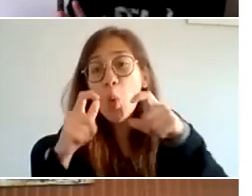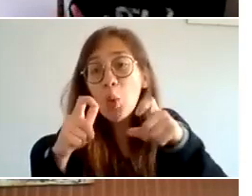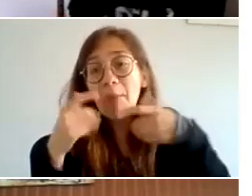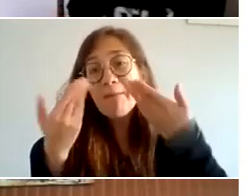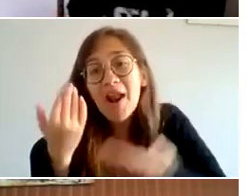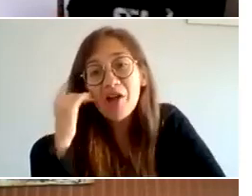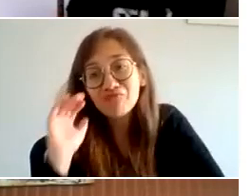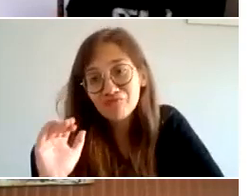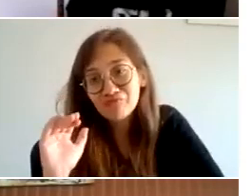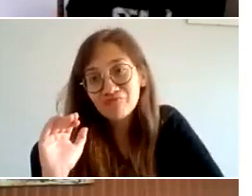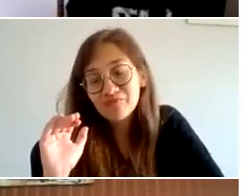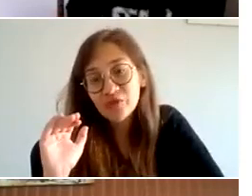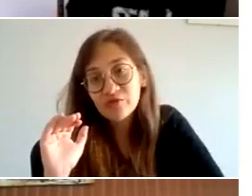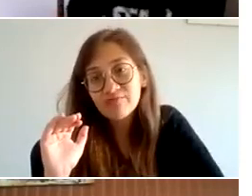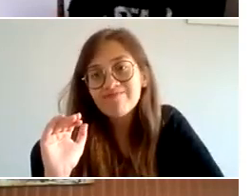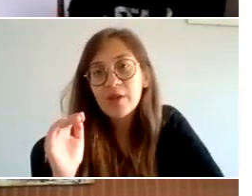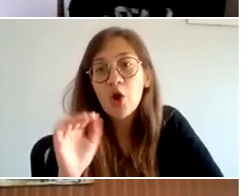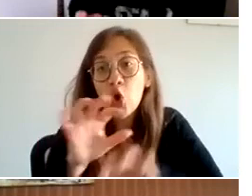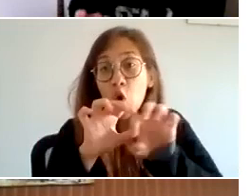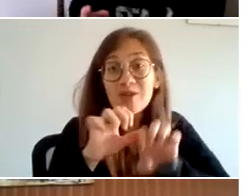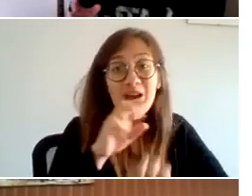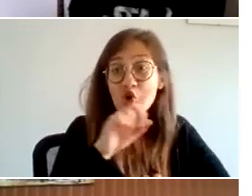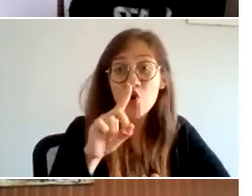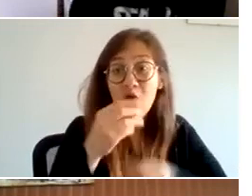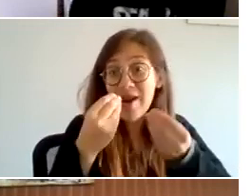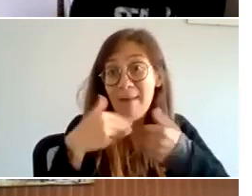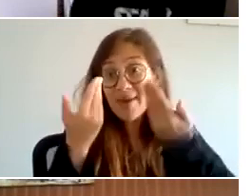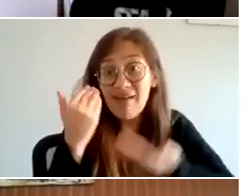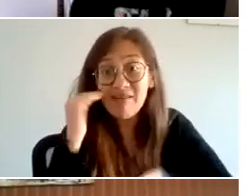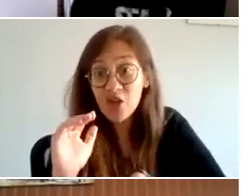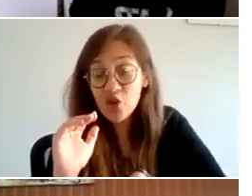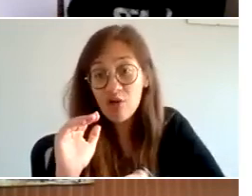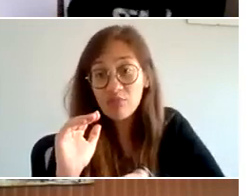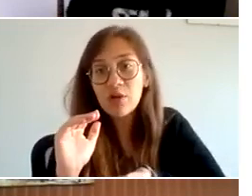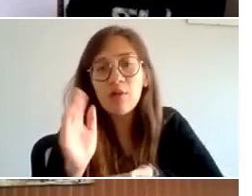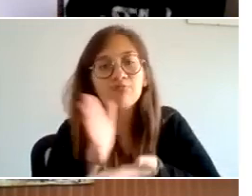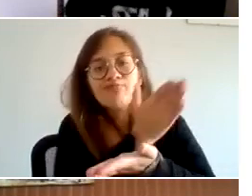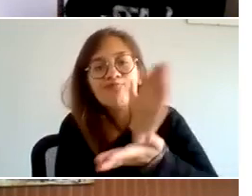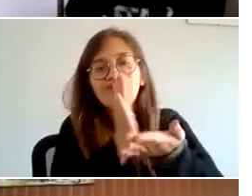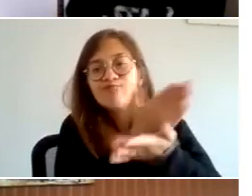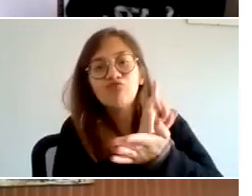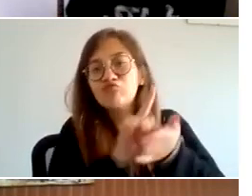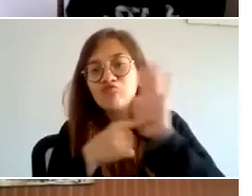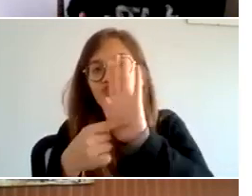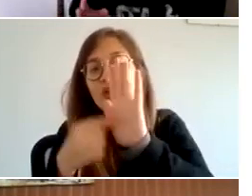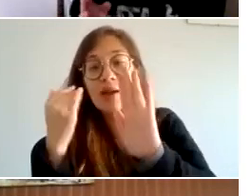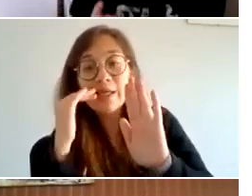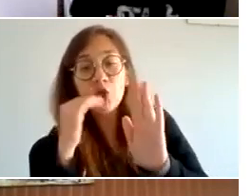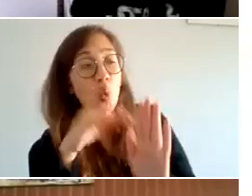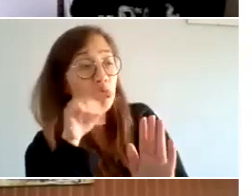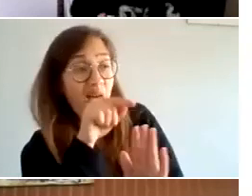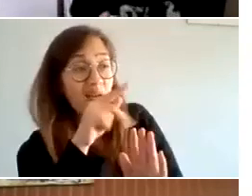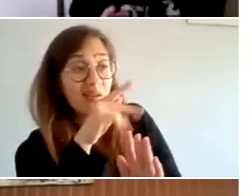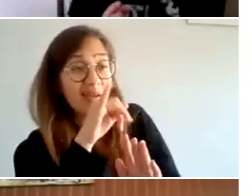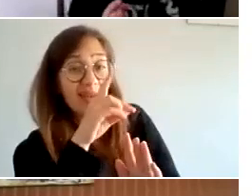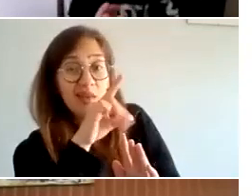es Ecosia. Ecosia es un proyecto independiente que lleva ya como 5 años, que lo que